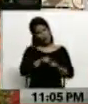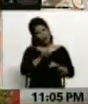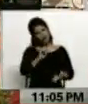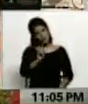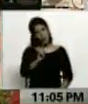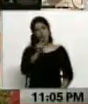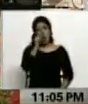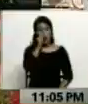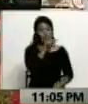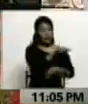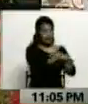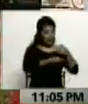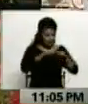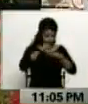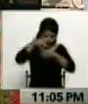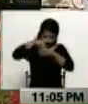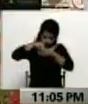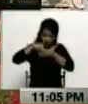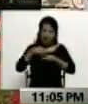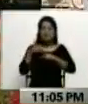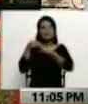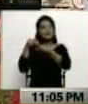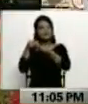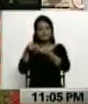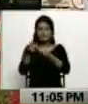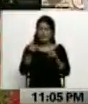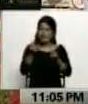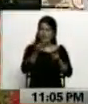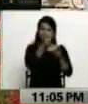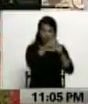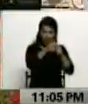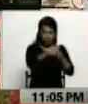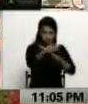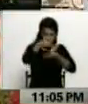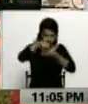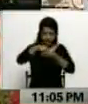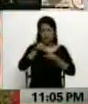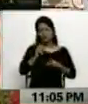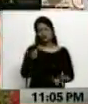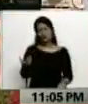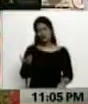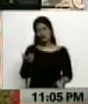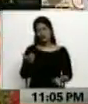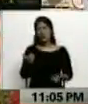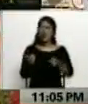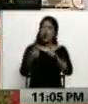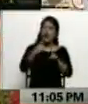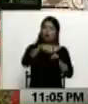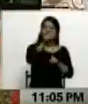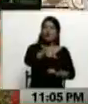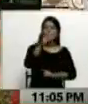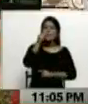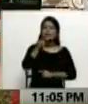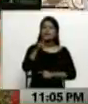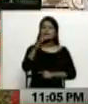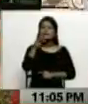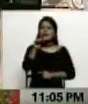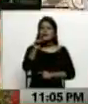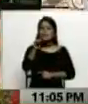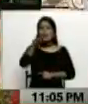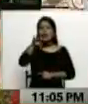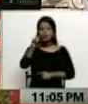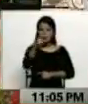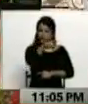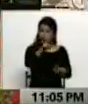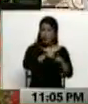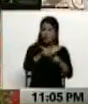recibiendo plata en un sobre metiendolo en un sobre que le estaba dando alguien que estaban extorsionando o cómo se llama el otro Richard